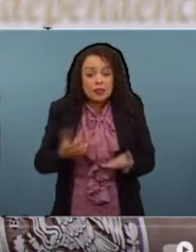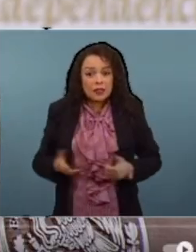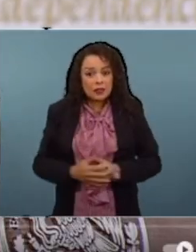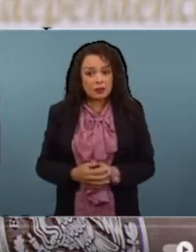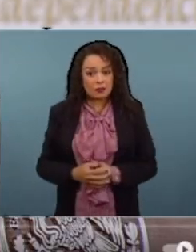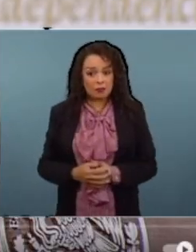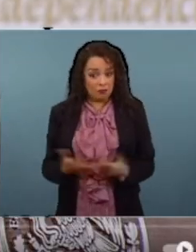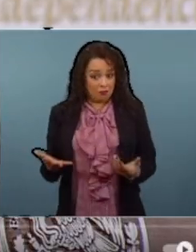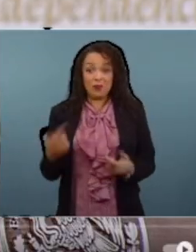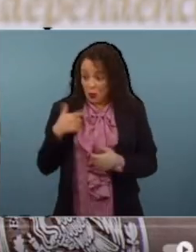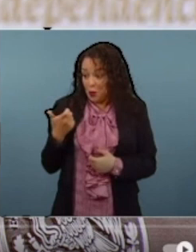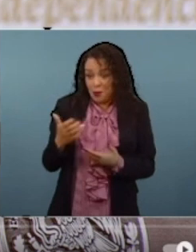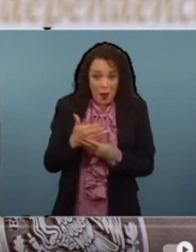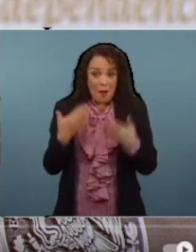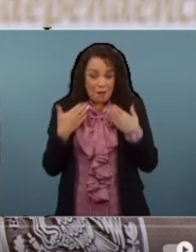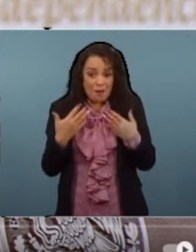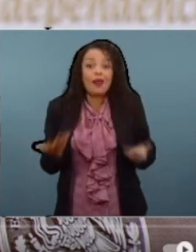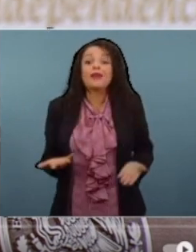Y eso que gano bien.